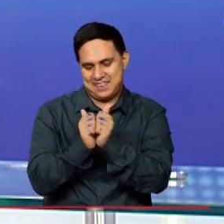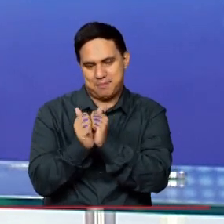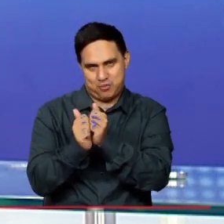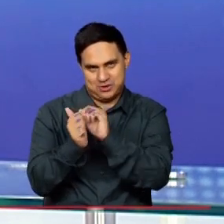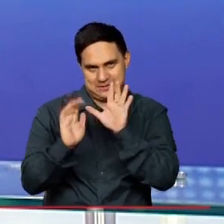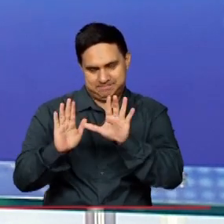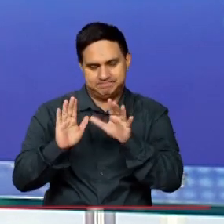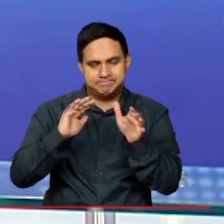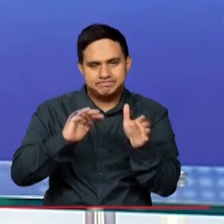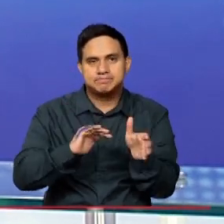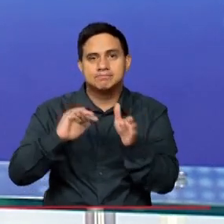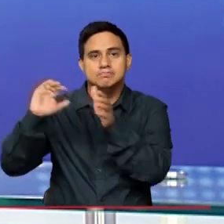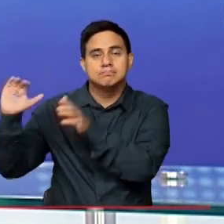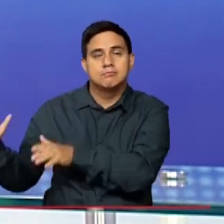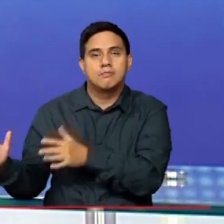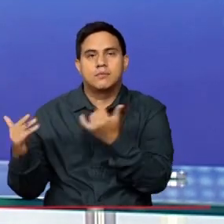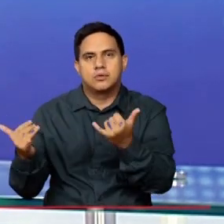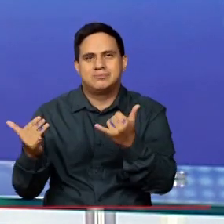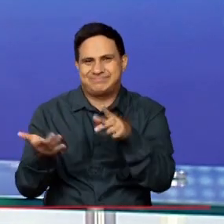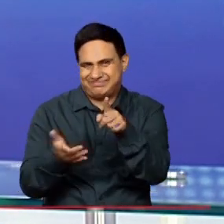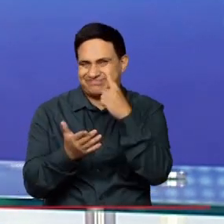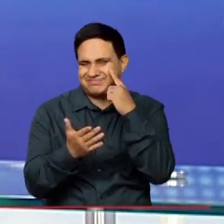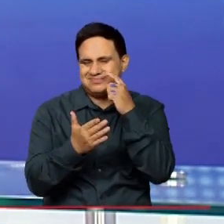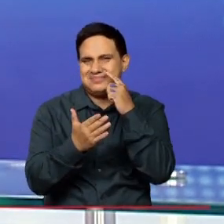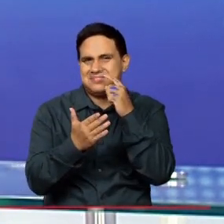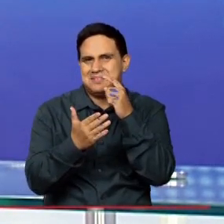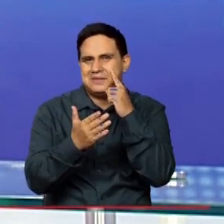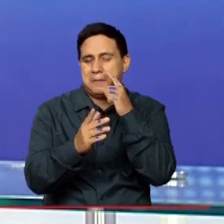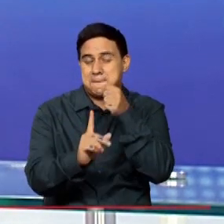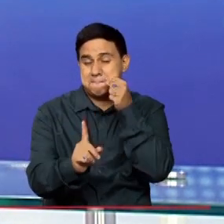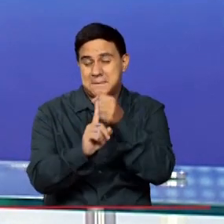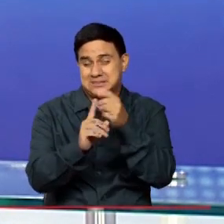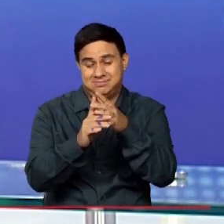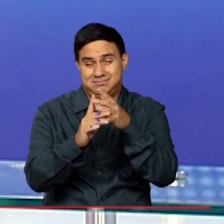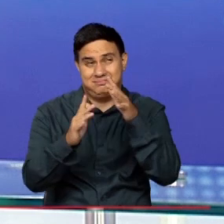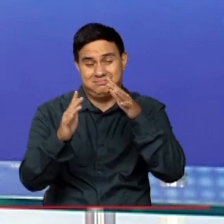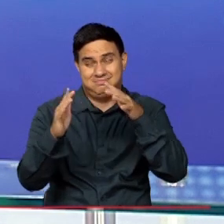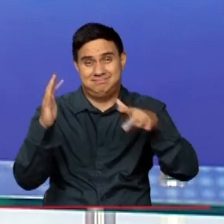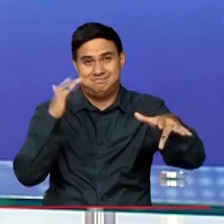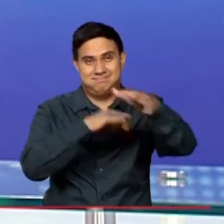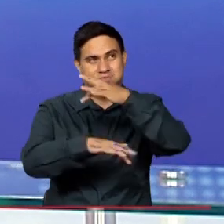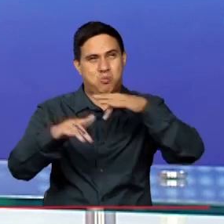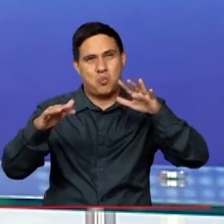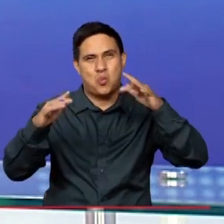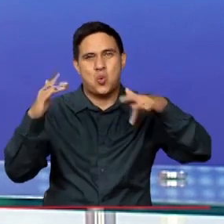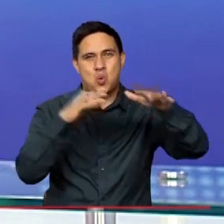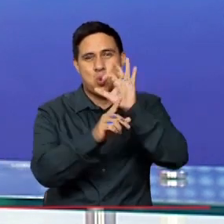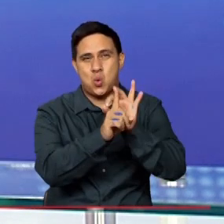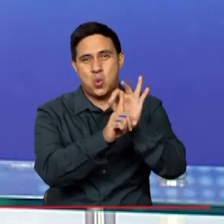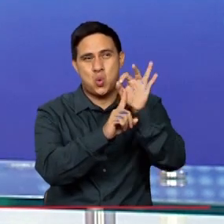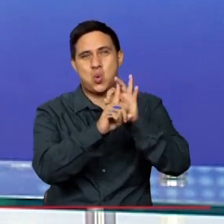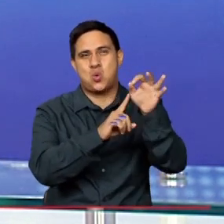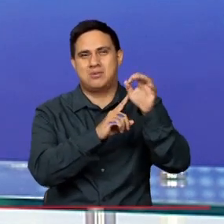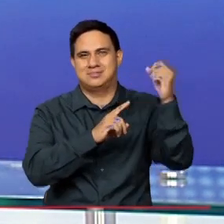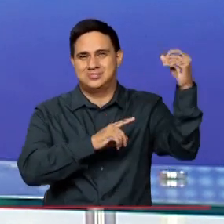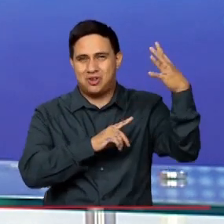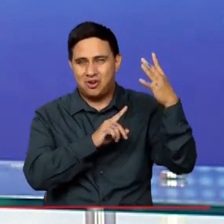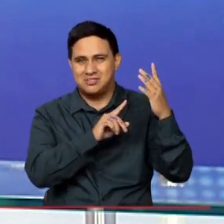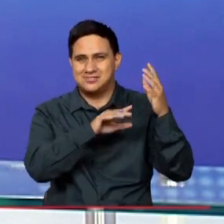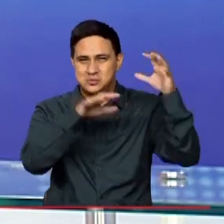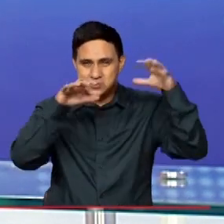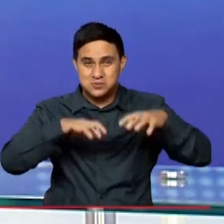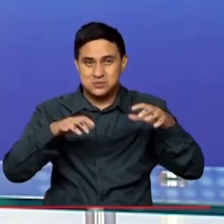En relación a los cambios de temperatura y los impactos derivados del fenómeno del Niño, desde el Centro de Investigaciones Oceanográficas de la Dirección